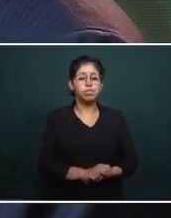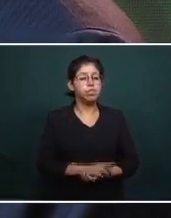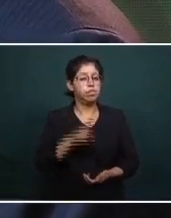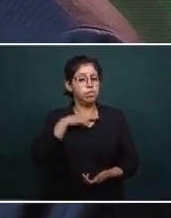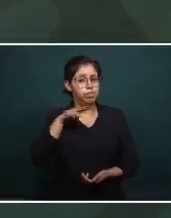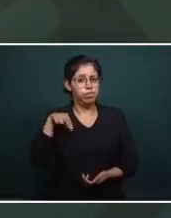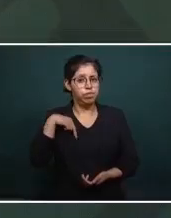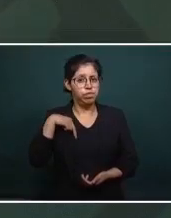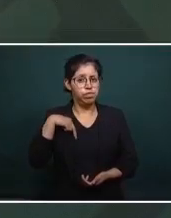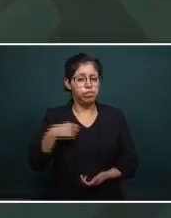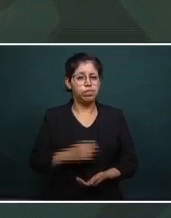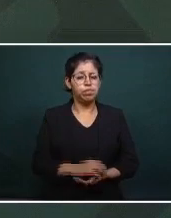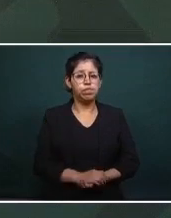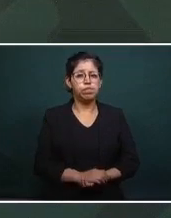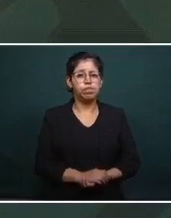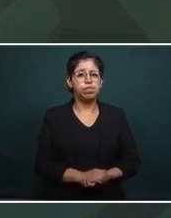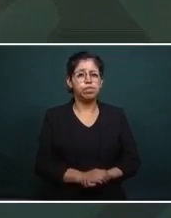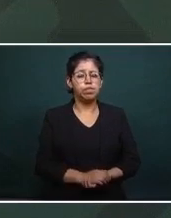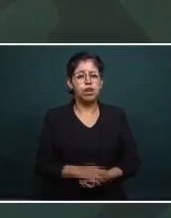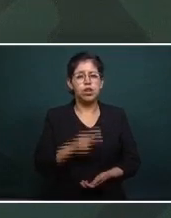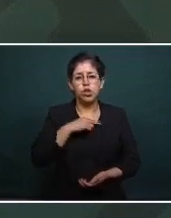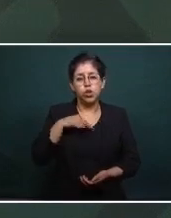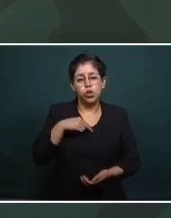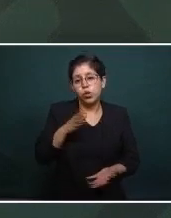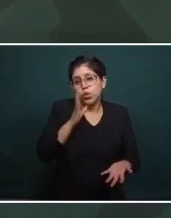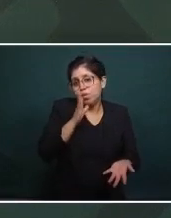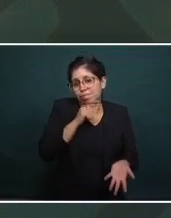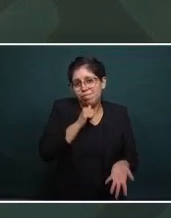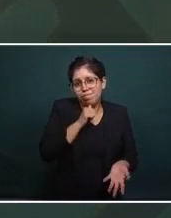nosotros no podemos